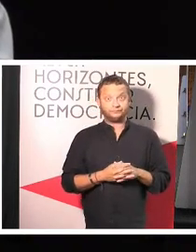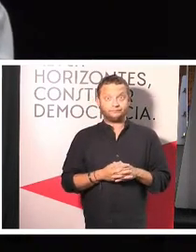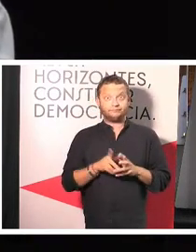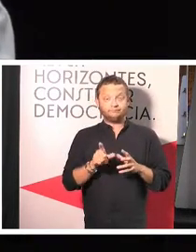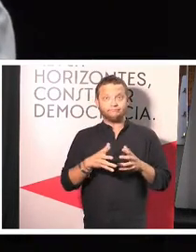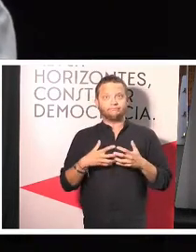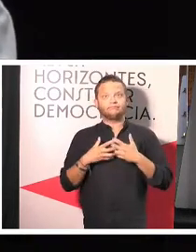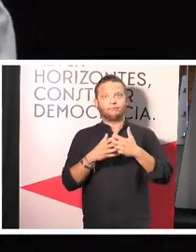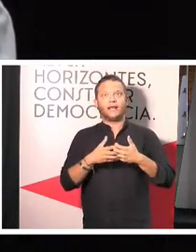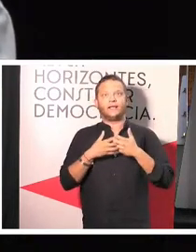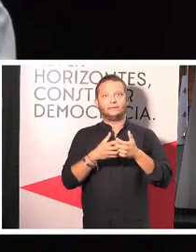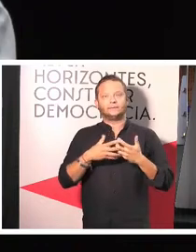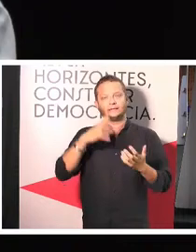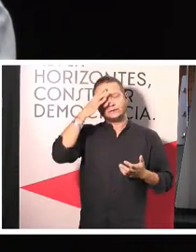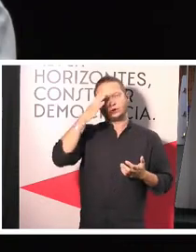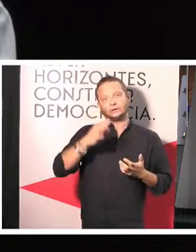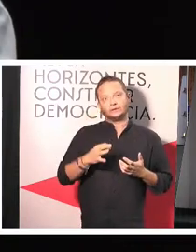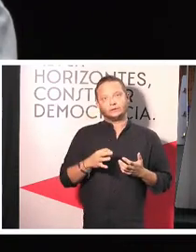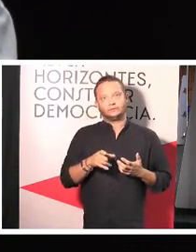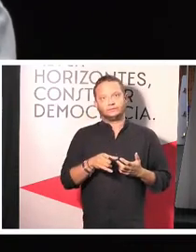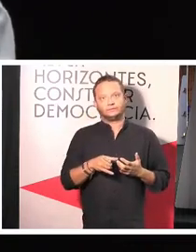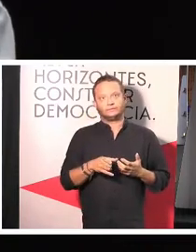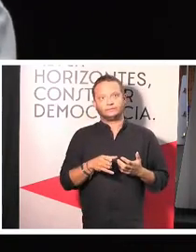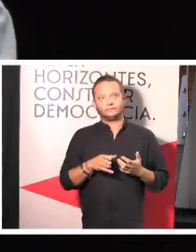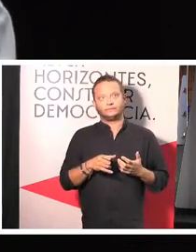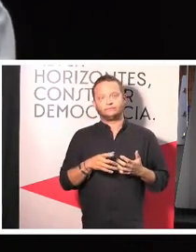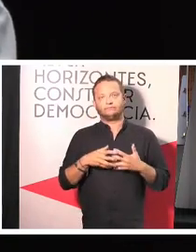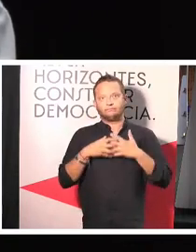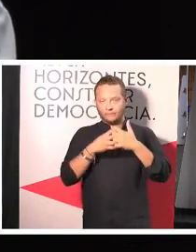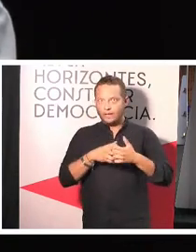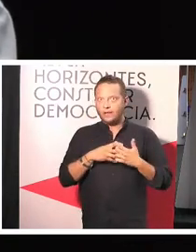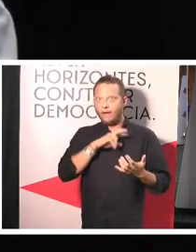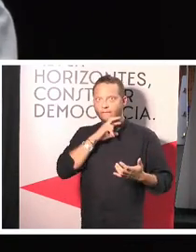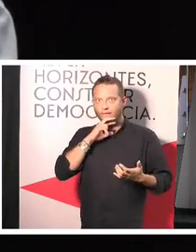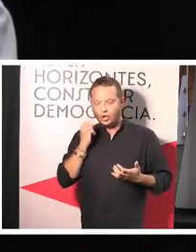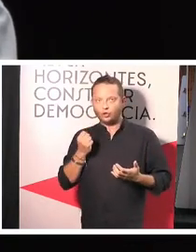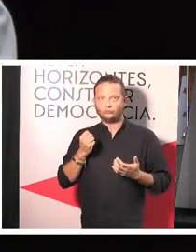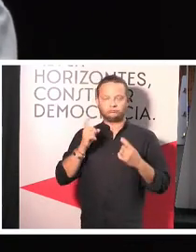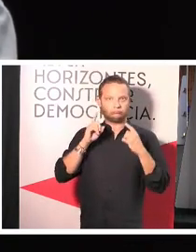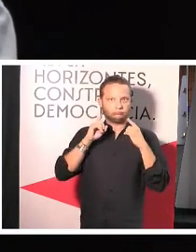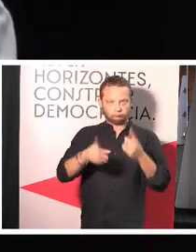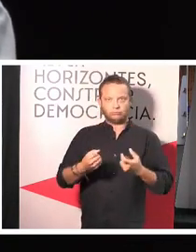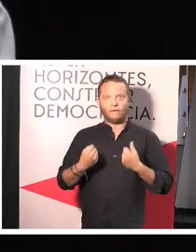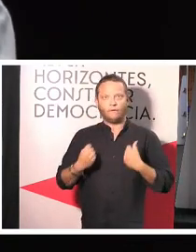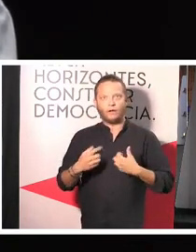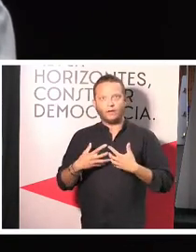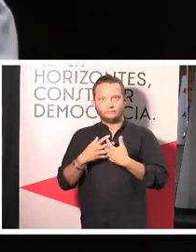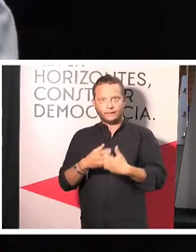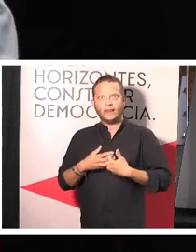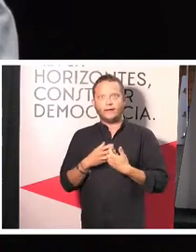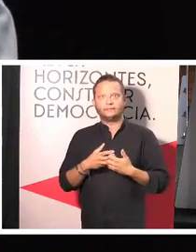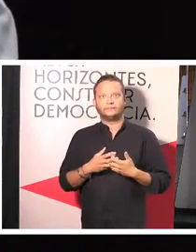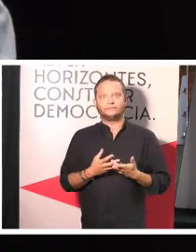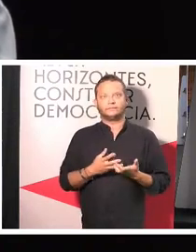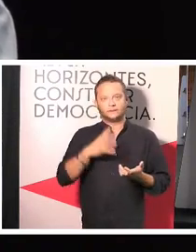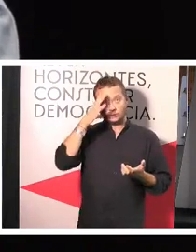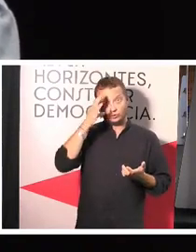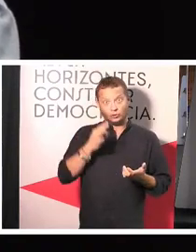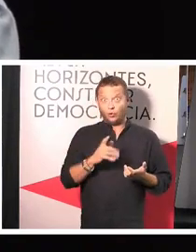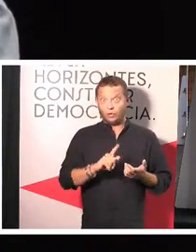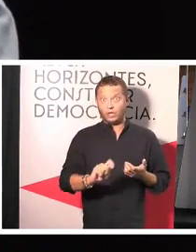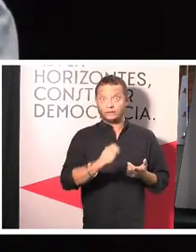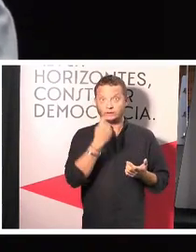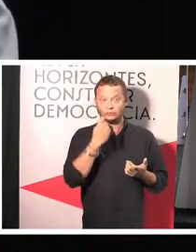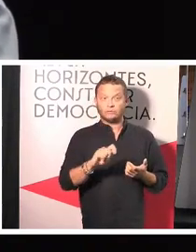cuya pelea, pues creo yo que han dado con mucho valor, con mucho arrojo y además creo que con un